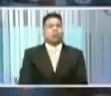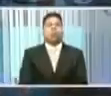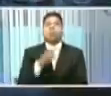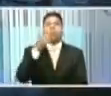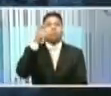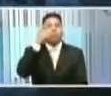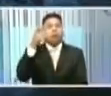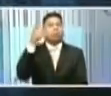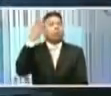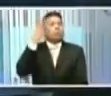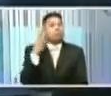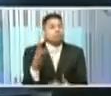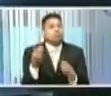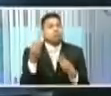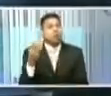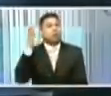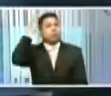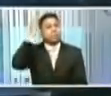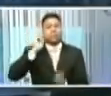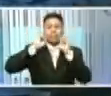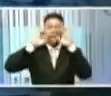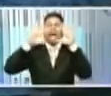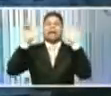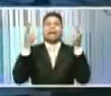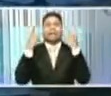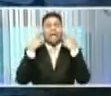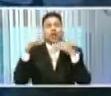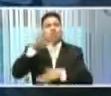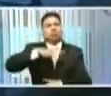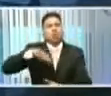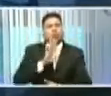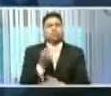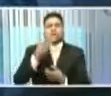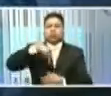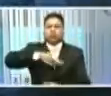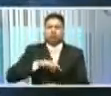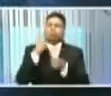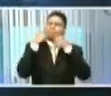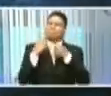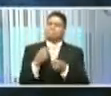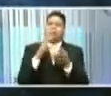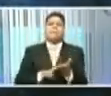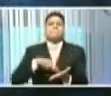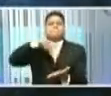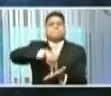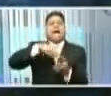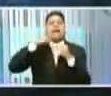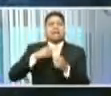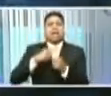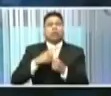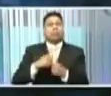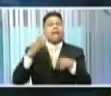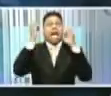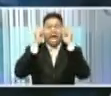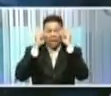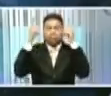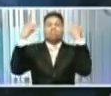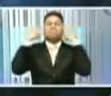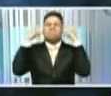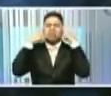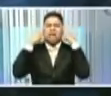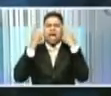consciente, muy claro de dónde estamos parados, muy claro de la historia que hemos